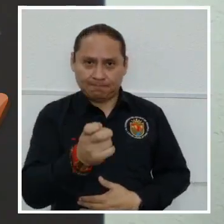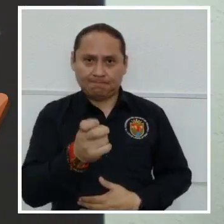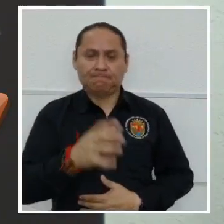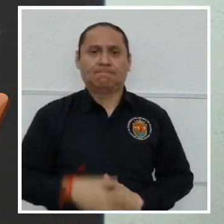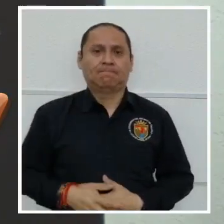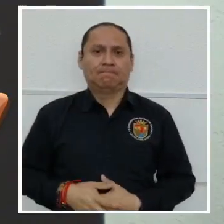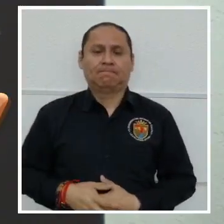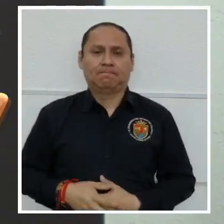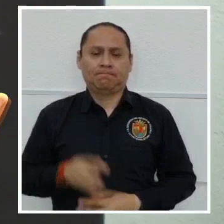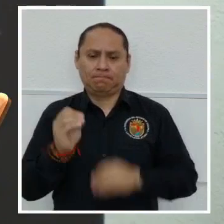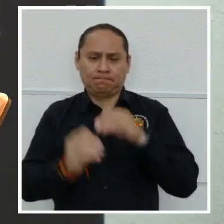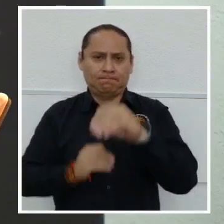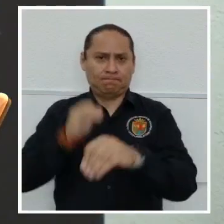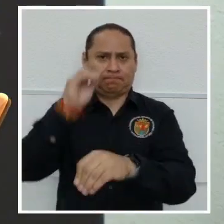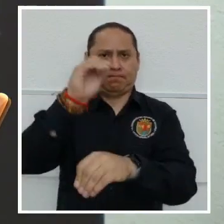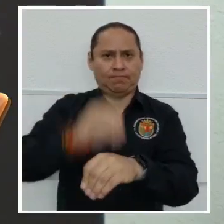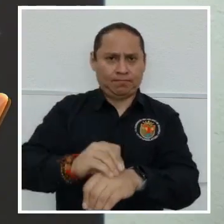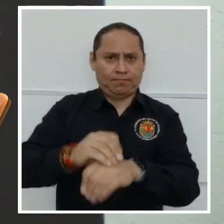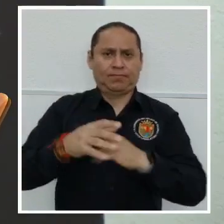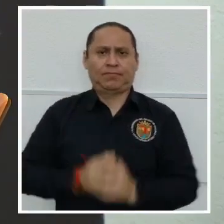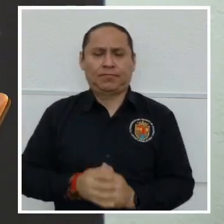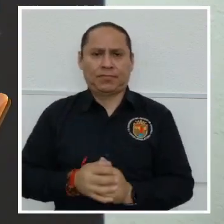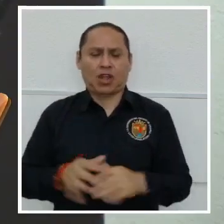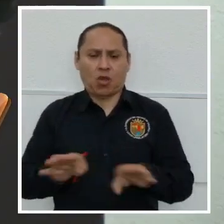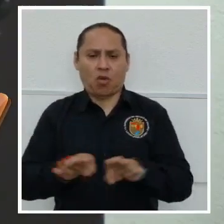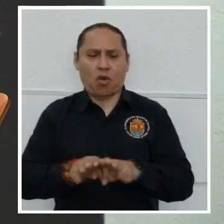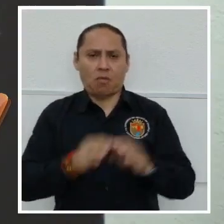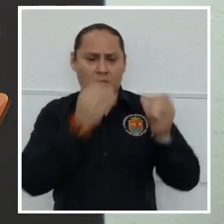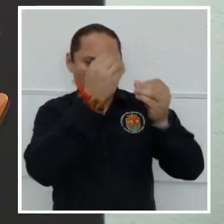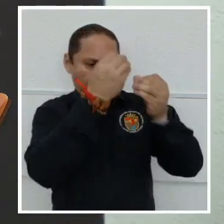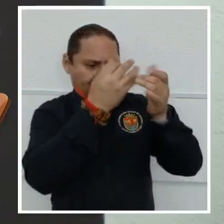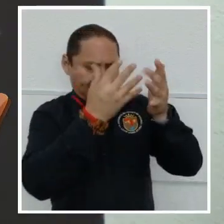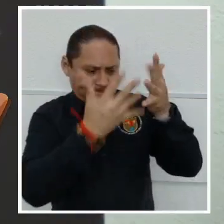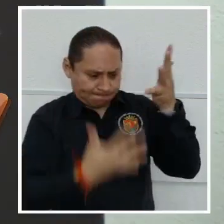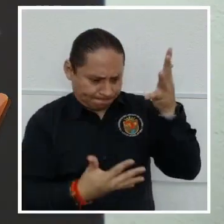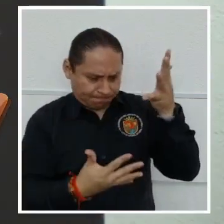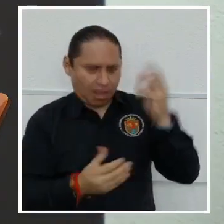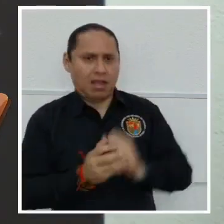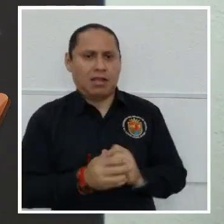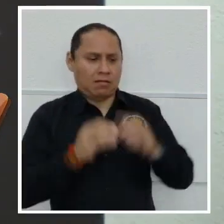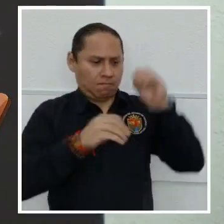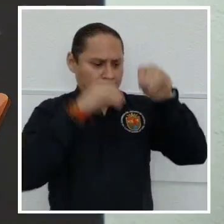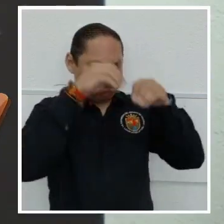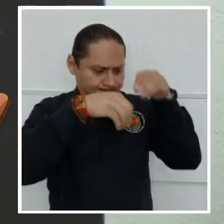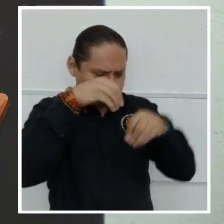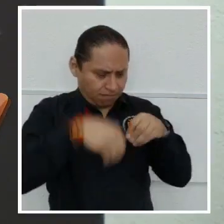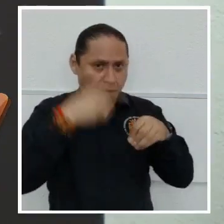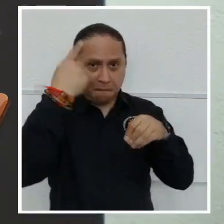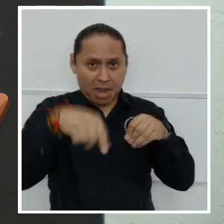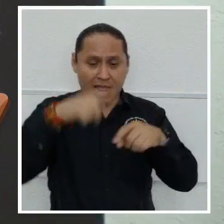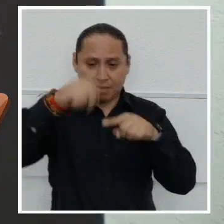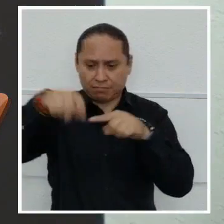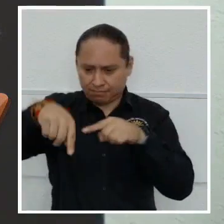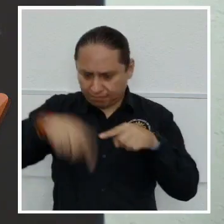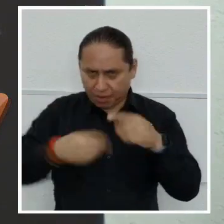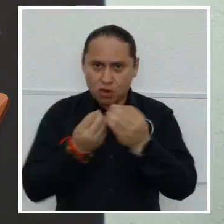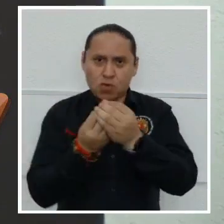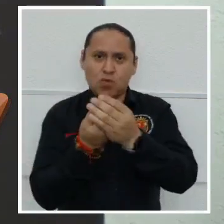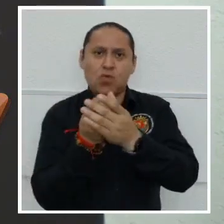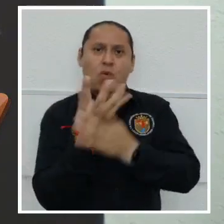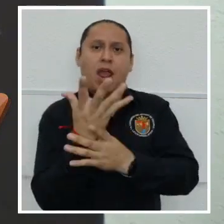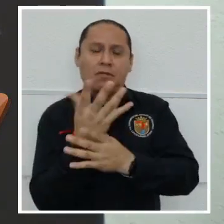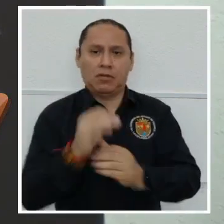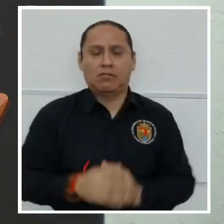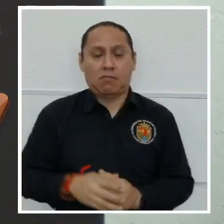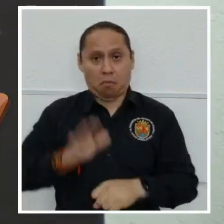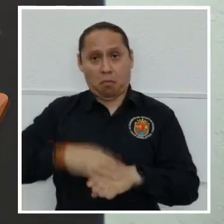condiciones distintas a las actuales y deben actualizarse con base en criterios como el aumento de